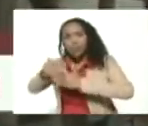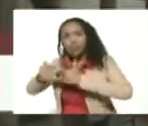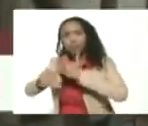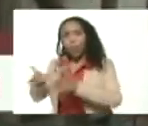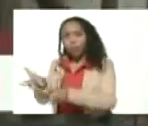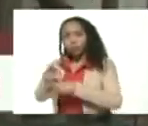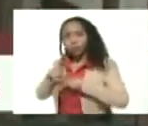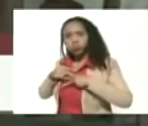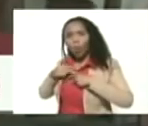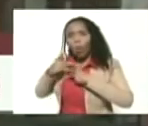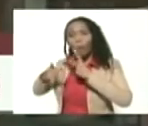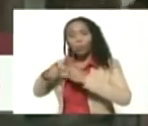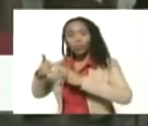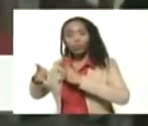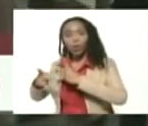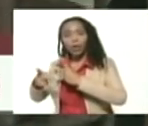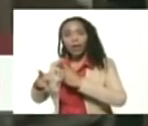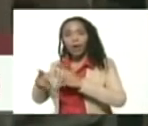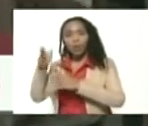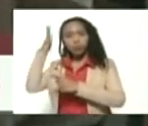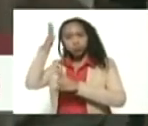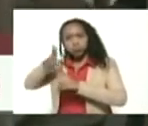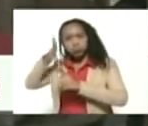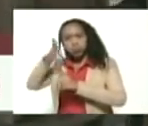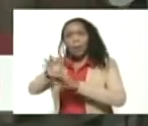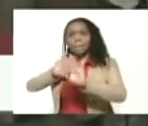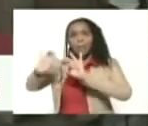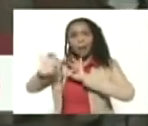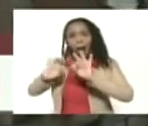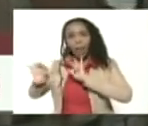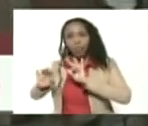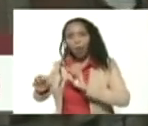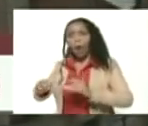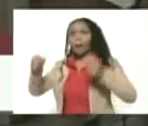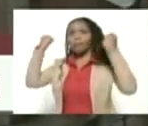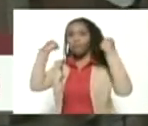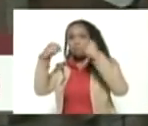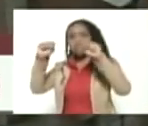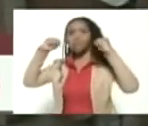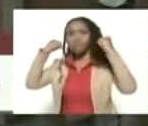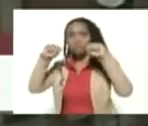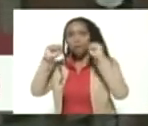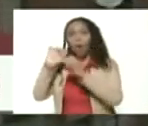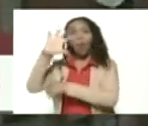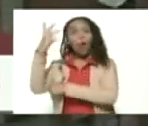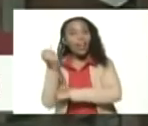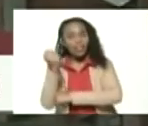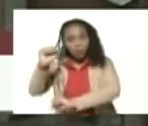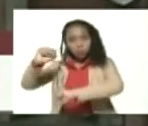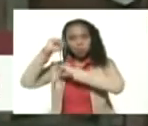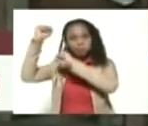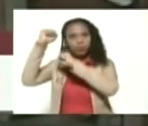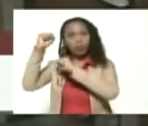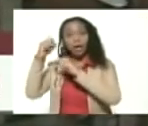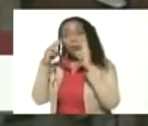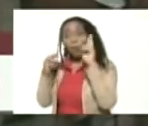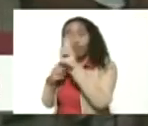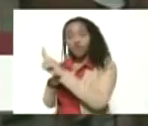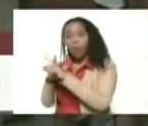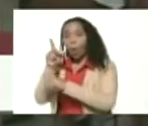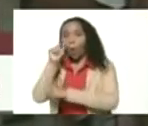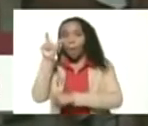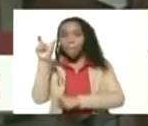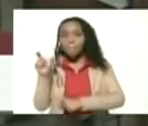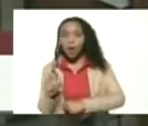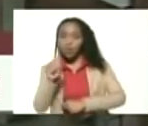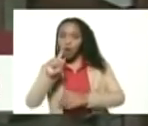asumido por los productores, formándonos, preparándonos, ensayando y logrando victorias. Ahí estamos viendo a Raúl, uno